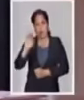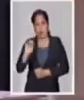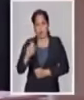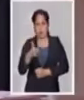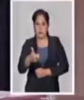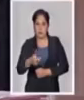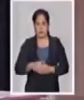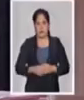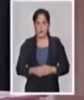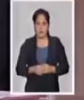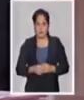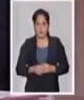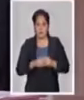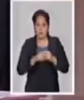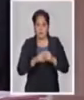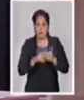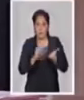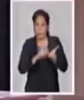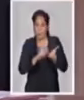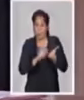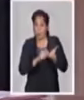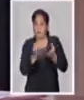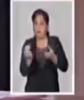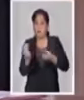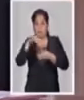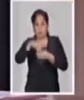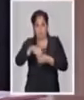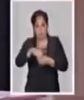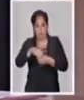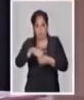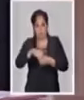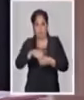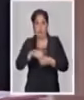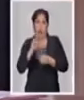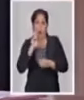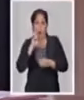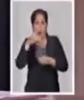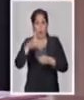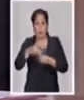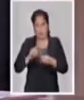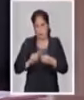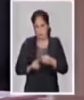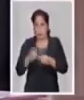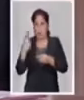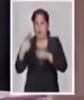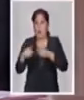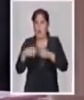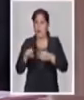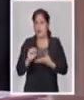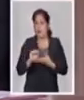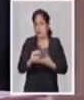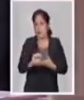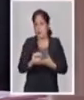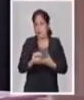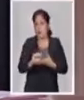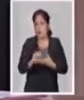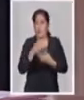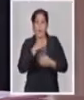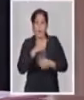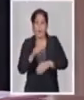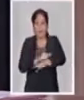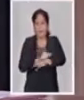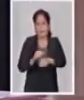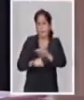y si a esa canasta usted le incorpora entonces los combustibles y otros servicios, el producto de aseo